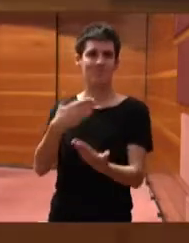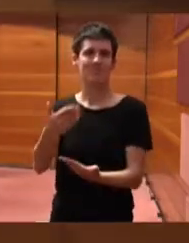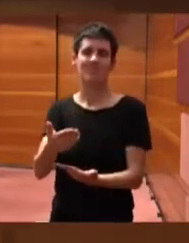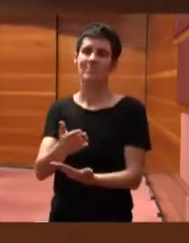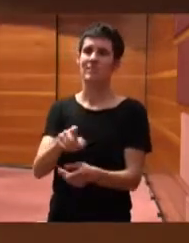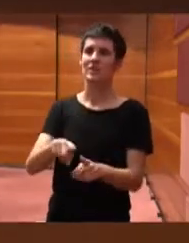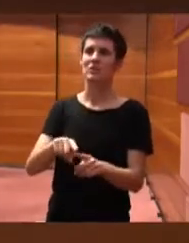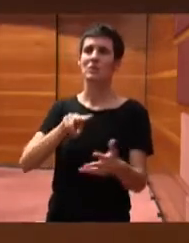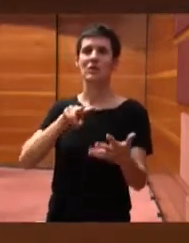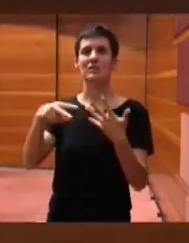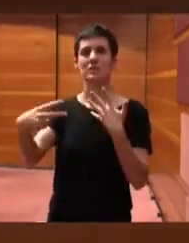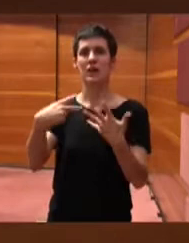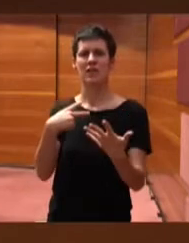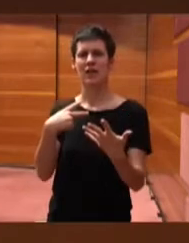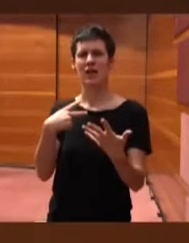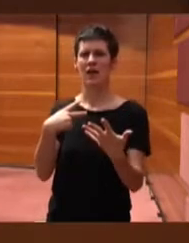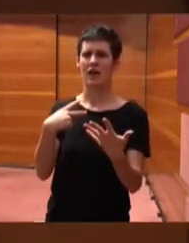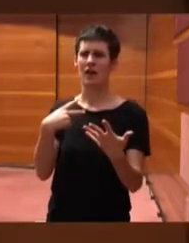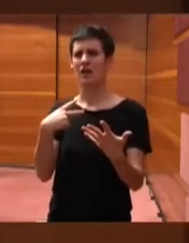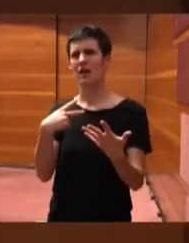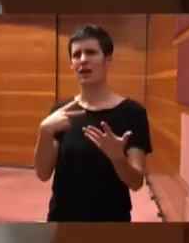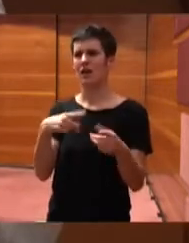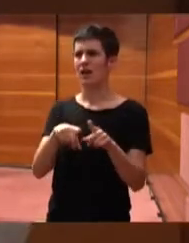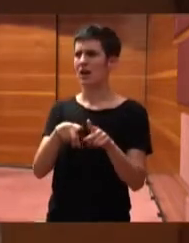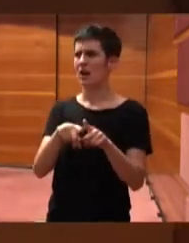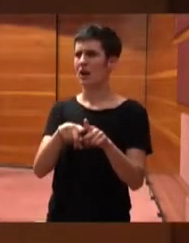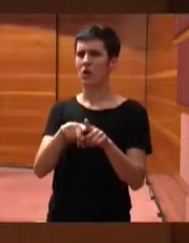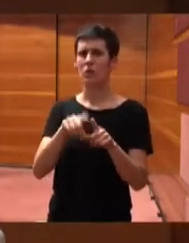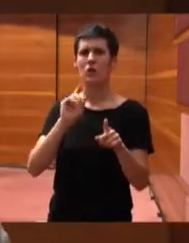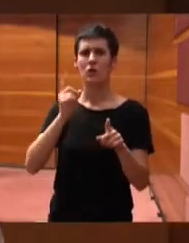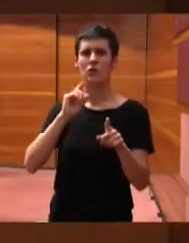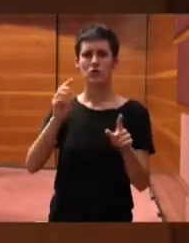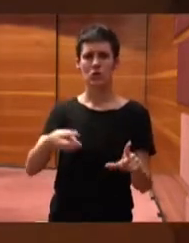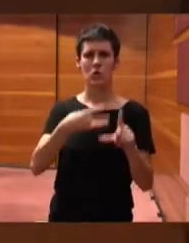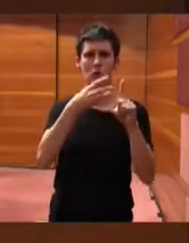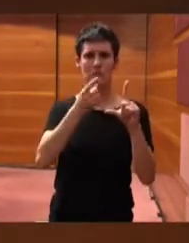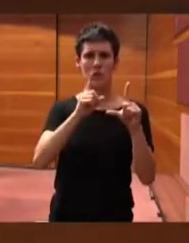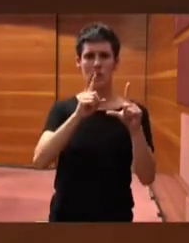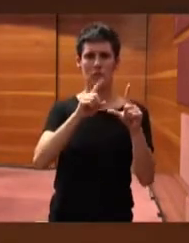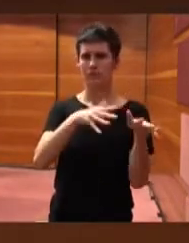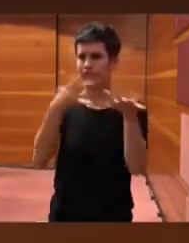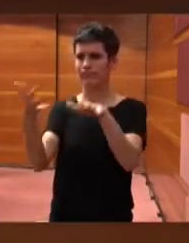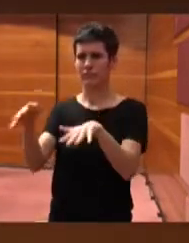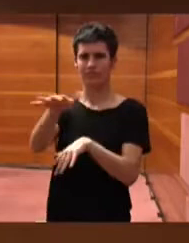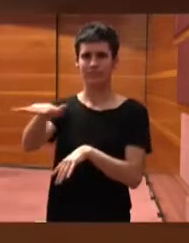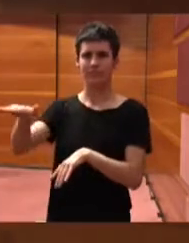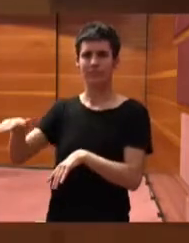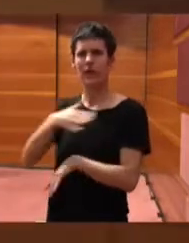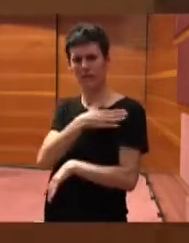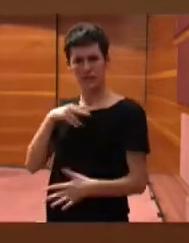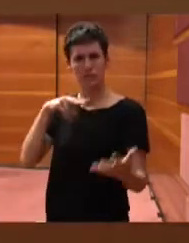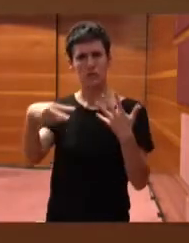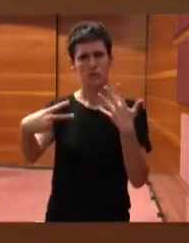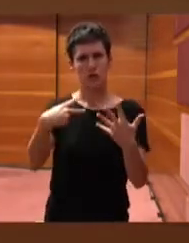que la transparencia la está practicando en todas partes, no en el portal de transparencia solamente. Sino que han dicho, ¿creemos en la transparencia?